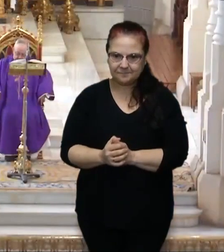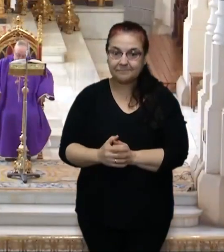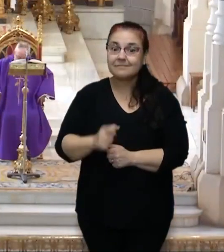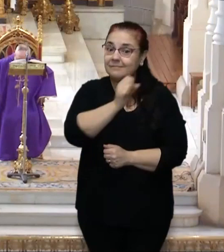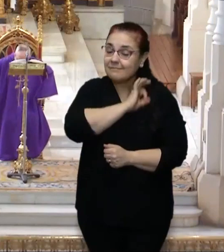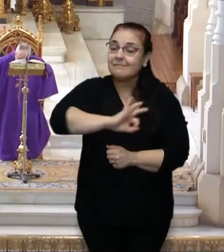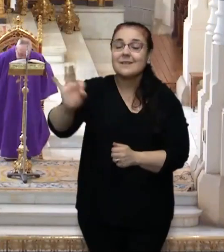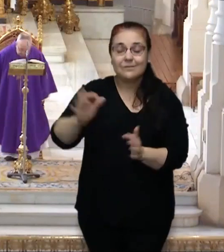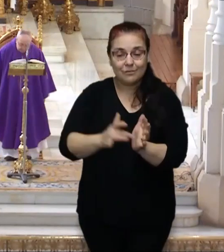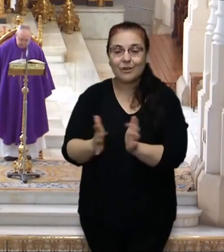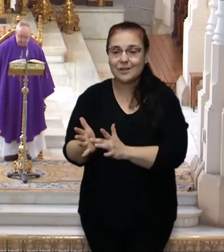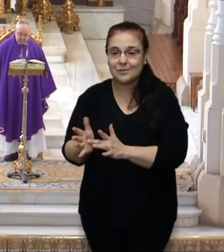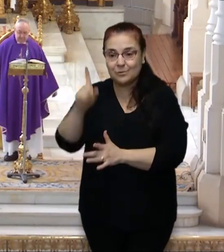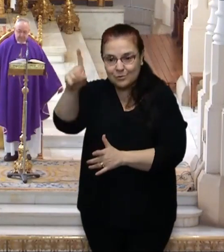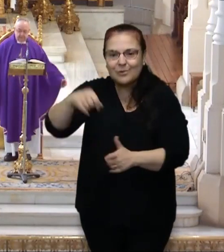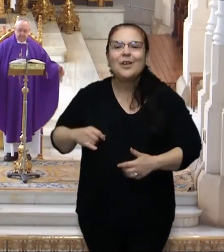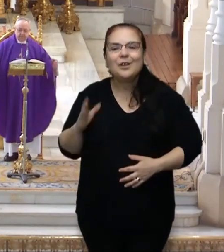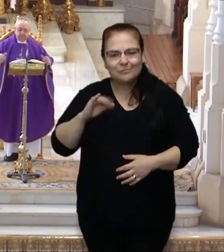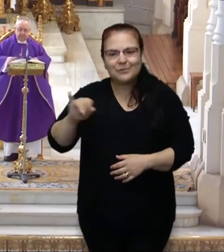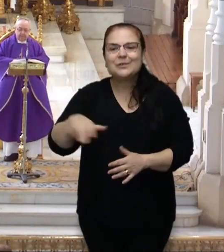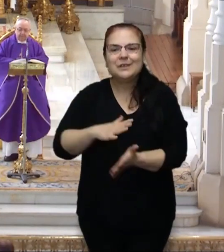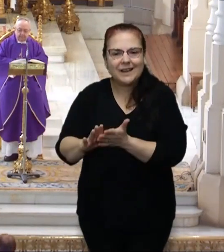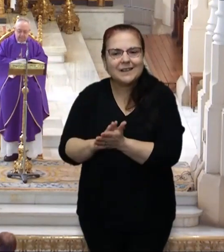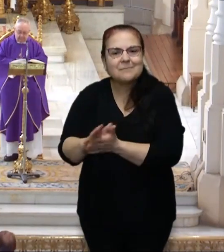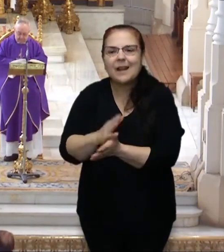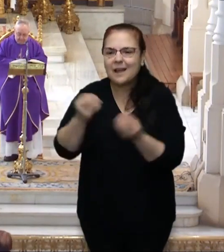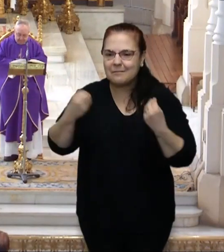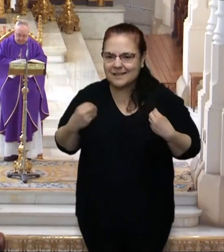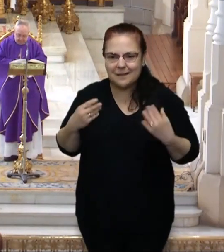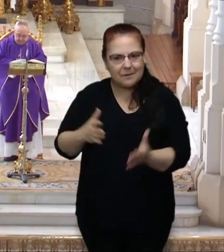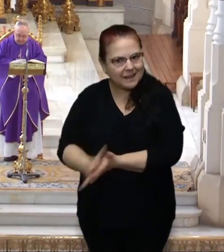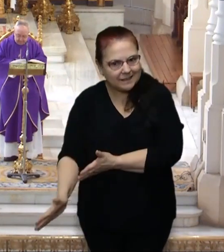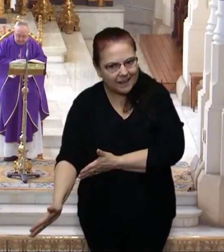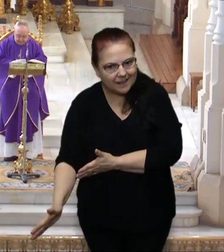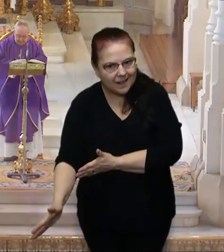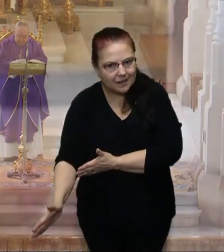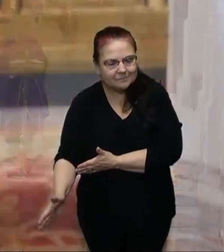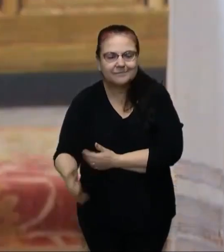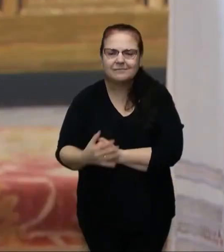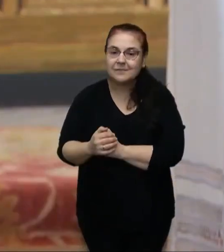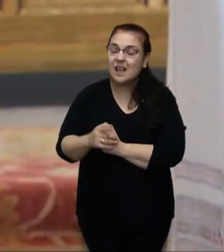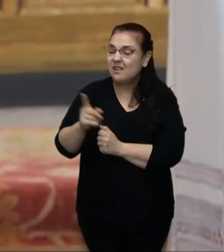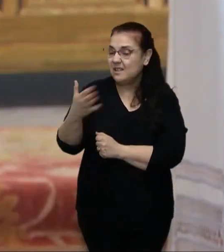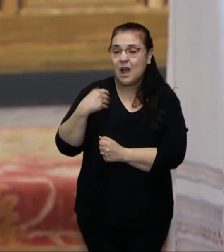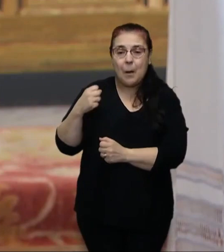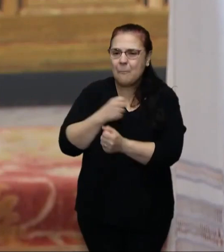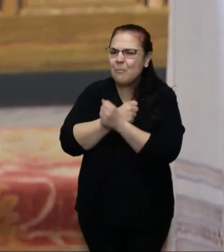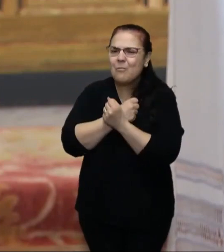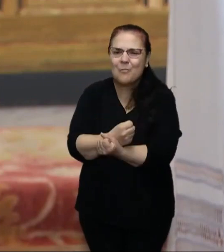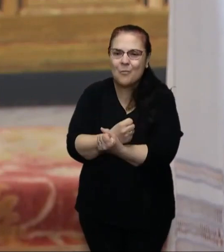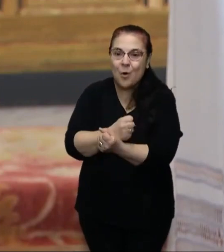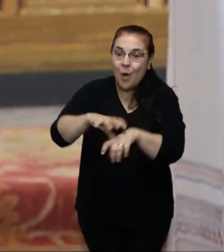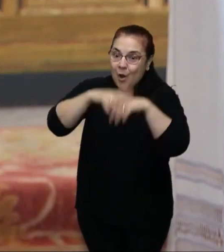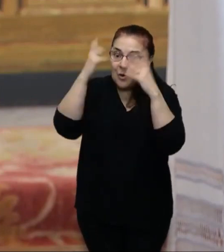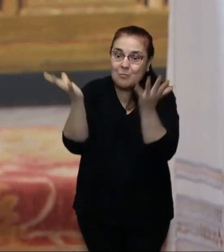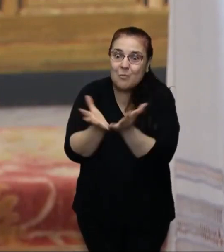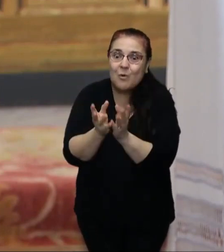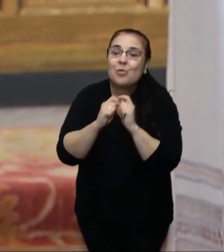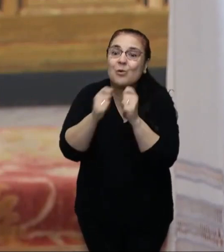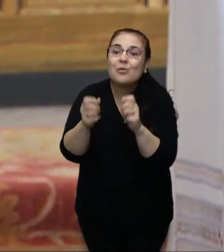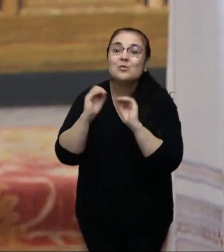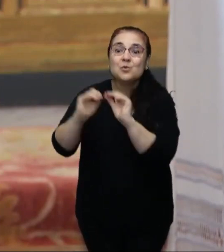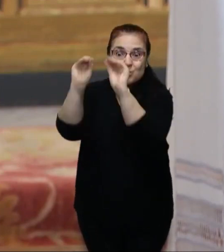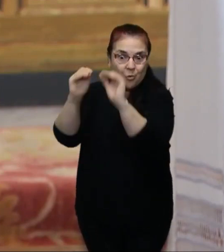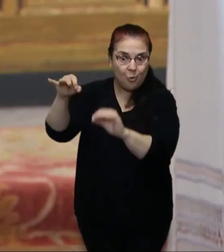Señor Jesús, tú tienes palabras de vida eterna. Tanto amó Dios al mundo que entregó a su